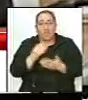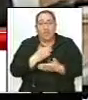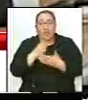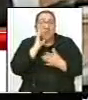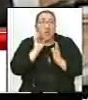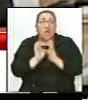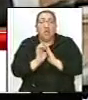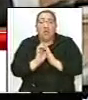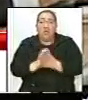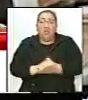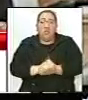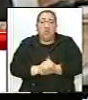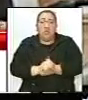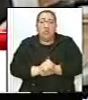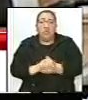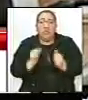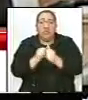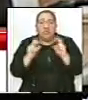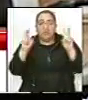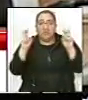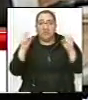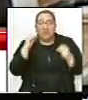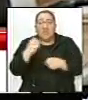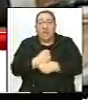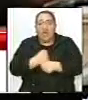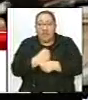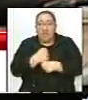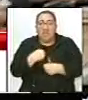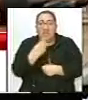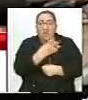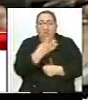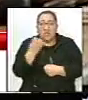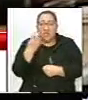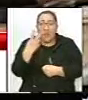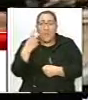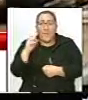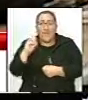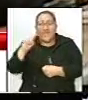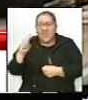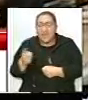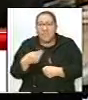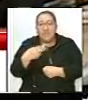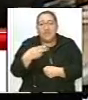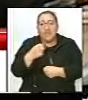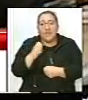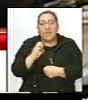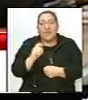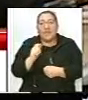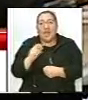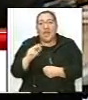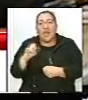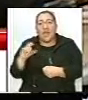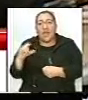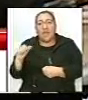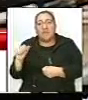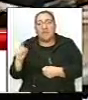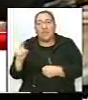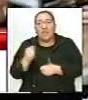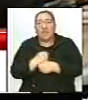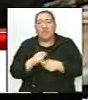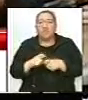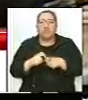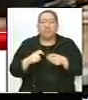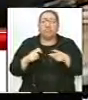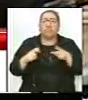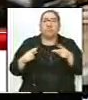ejemplo, presidente, con el tema del café. Tenemos 420.000 hectáreas de café. Y tenemos un mundo